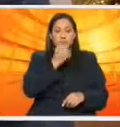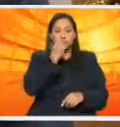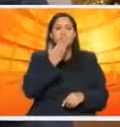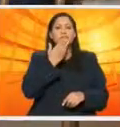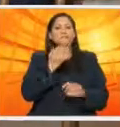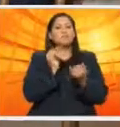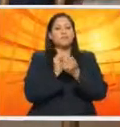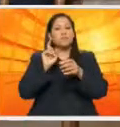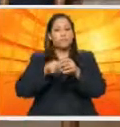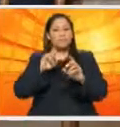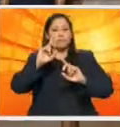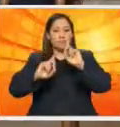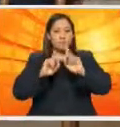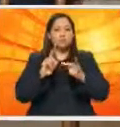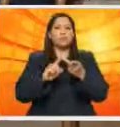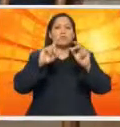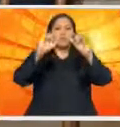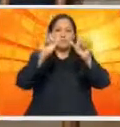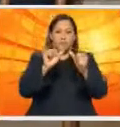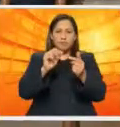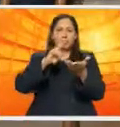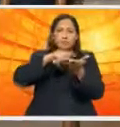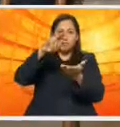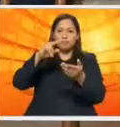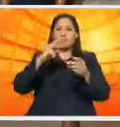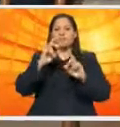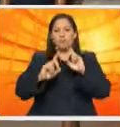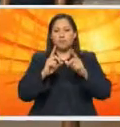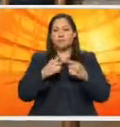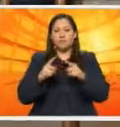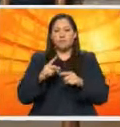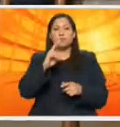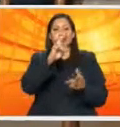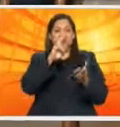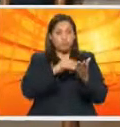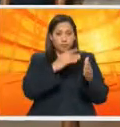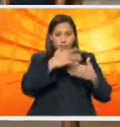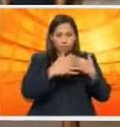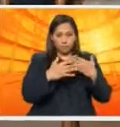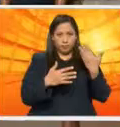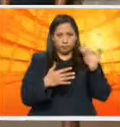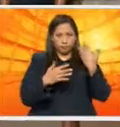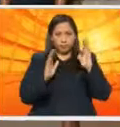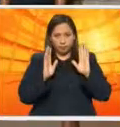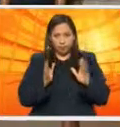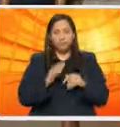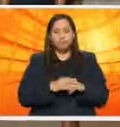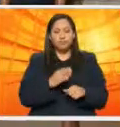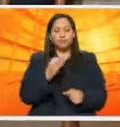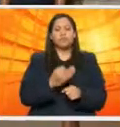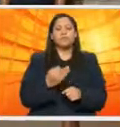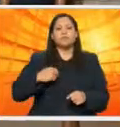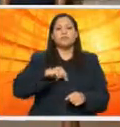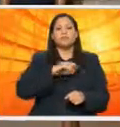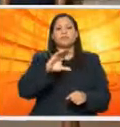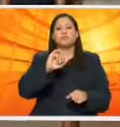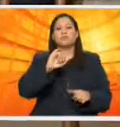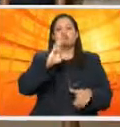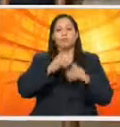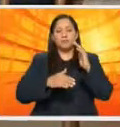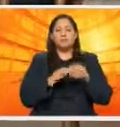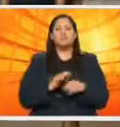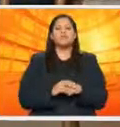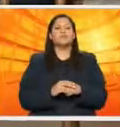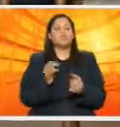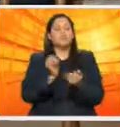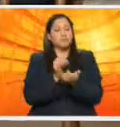deporte, arte. Y bueno, entonces eso fue en el 2015. 2015 lo que estamos por concluir, ¿no? Así es. Que por